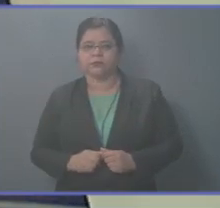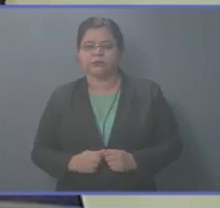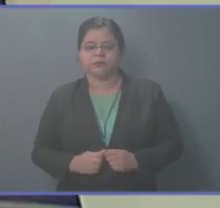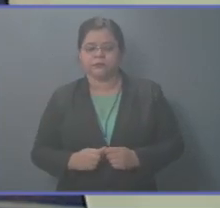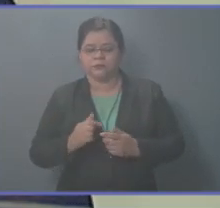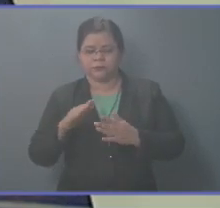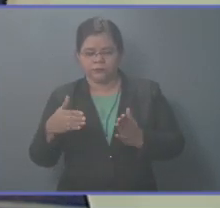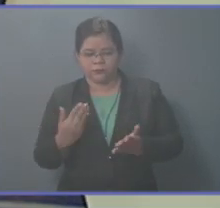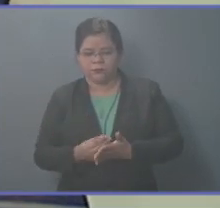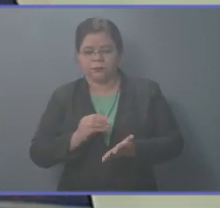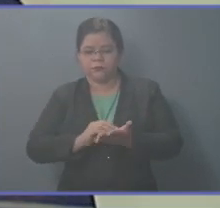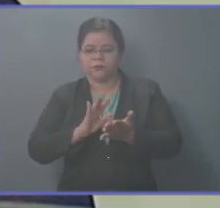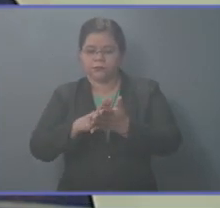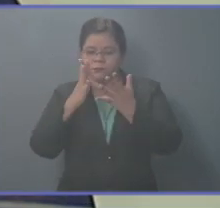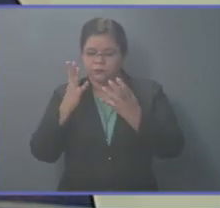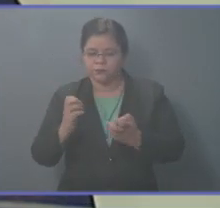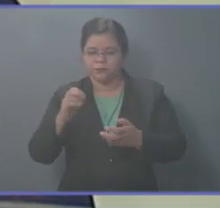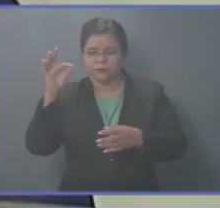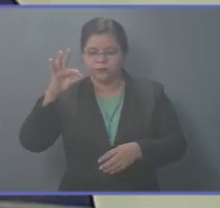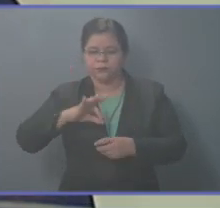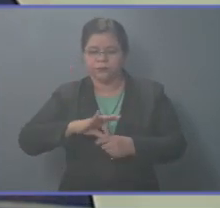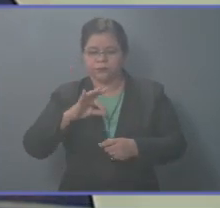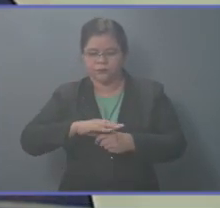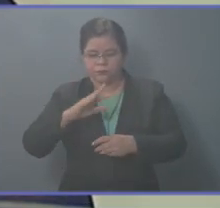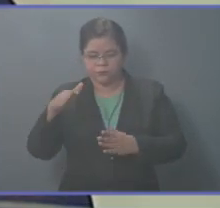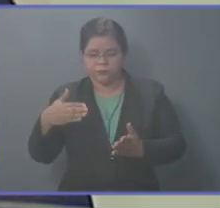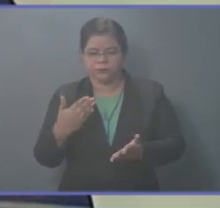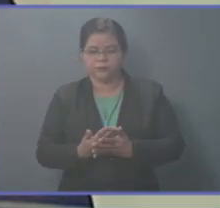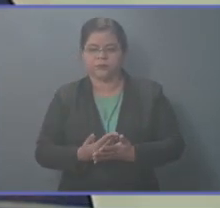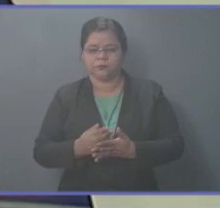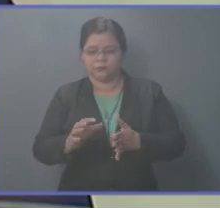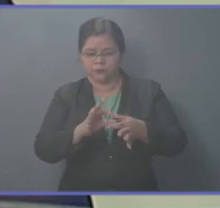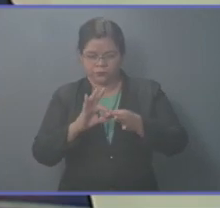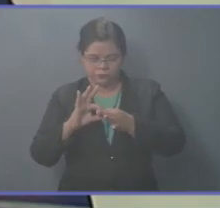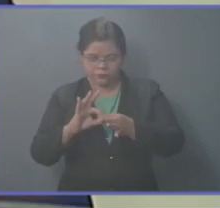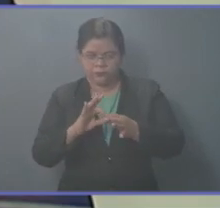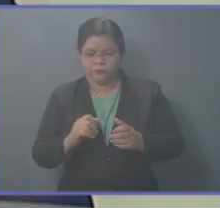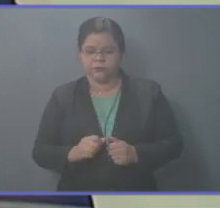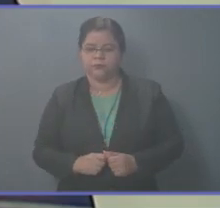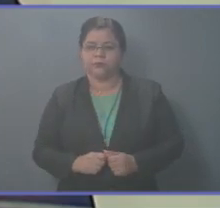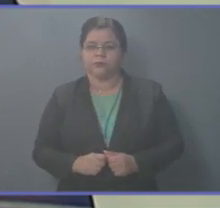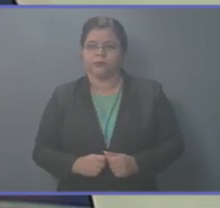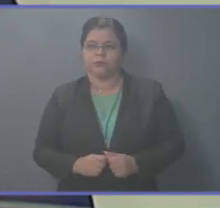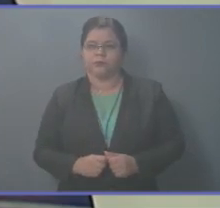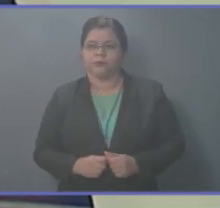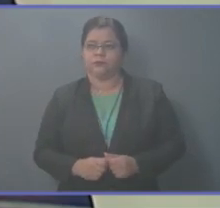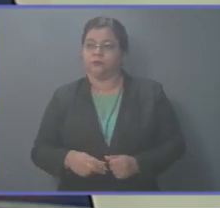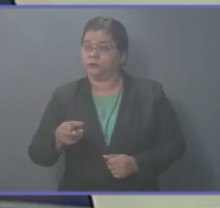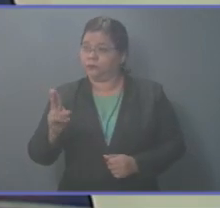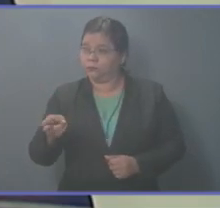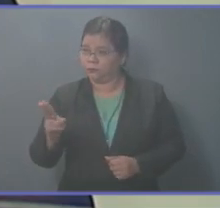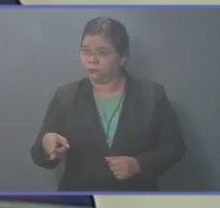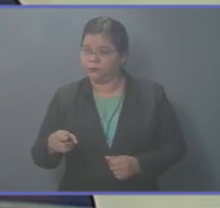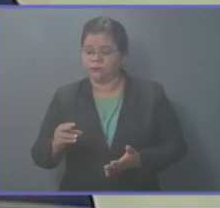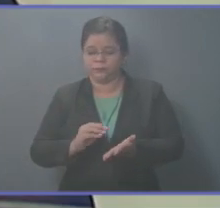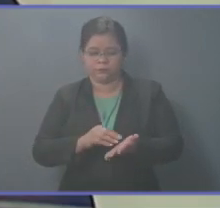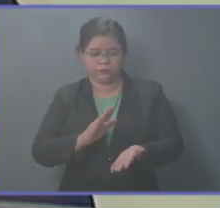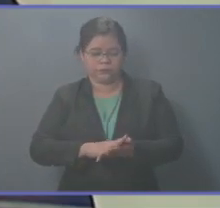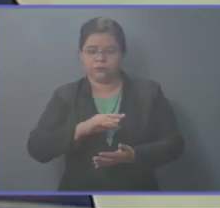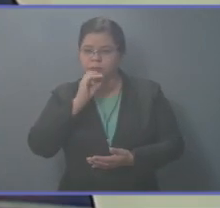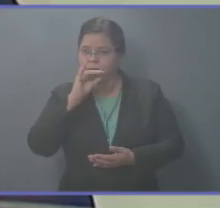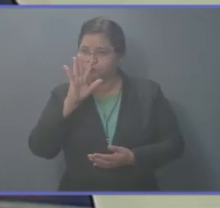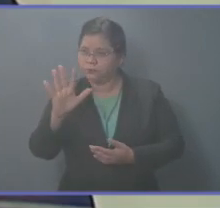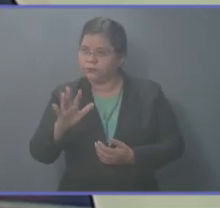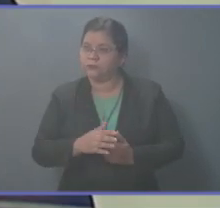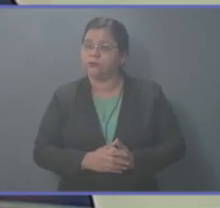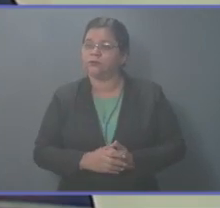subordinación encaminados a dotar de la actividad militar de unidad y coherencia. En la misma sentencia se añadió